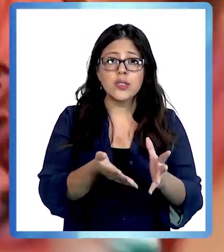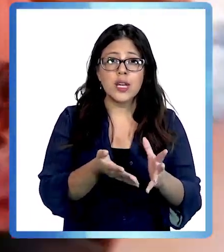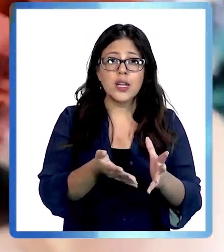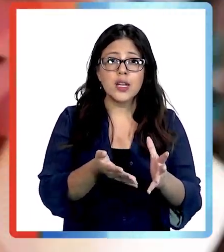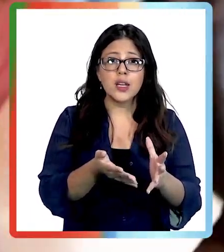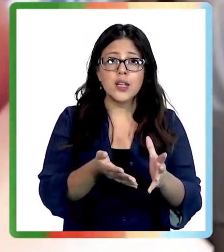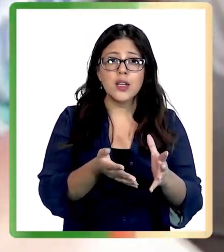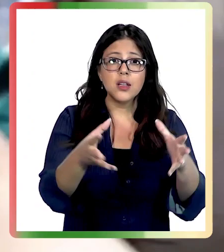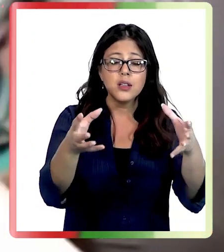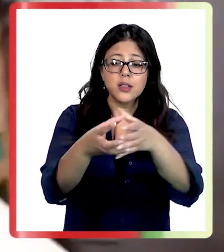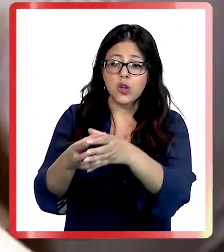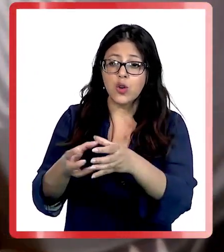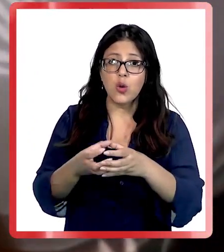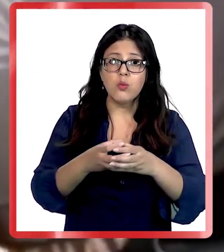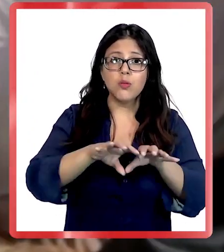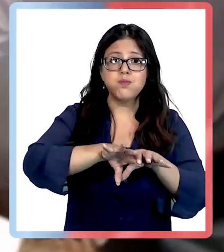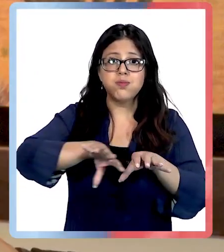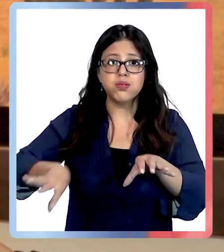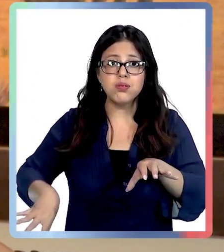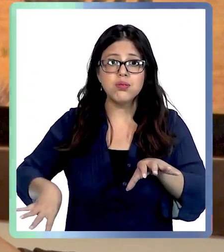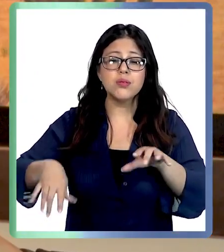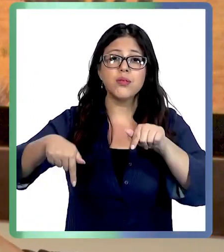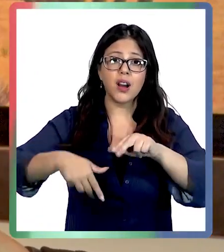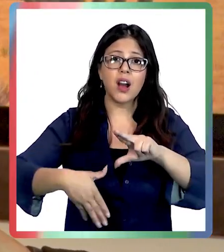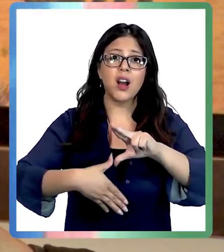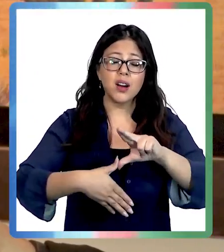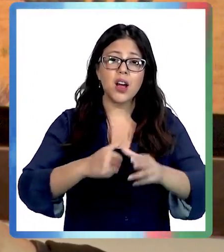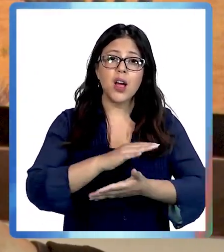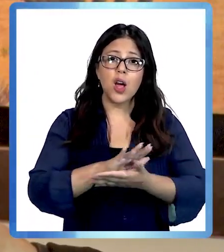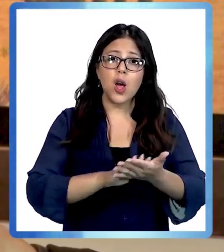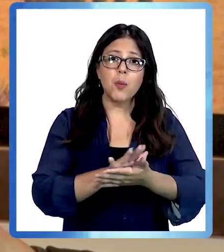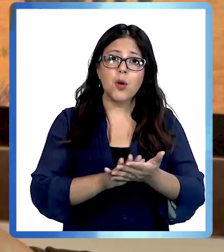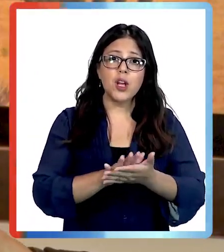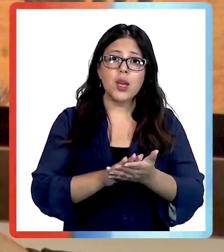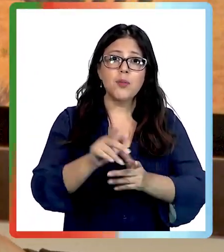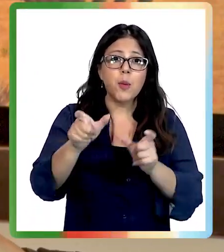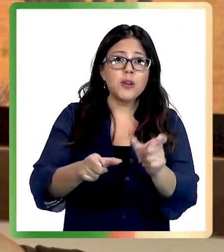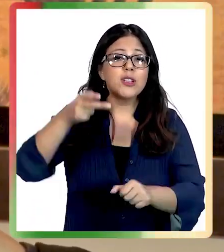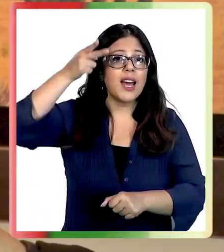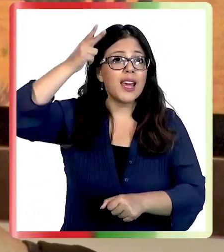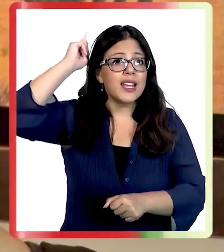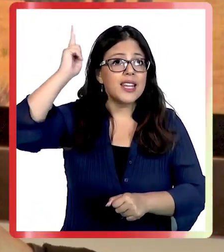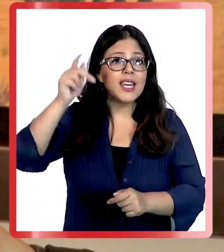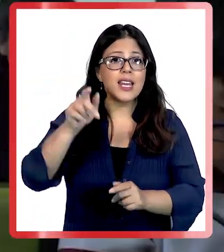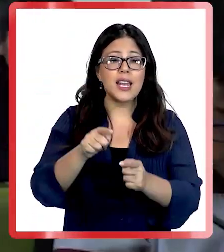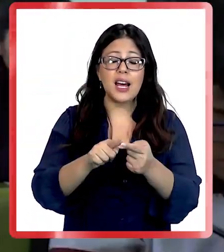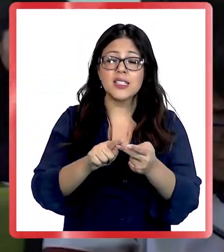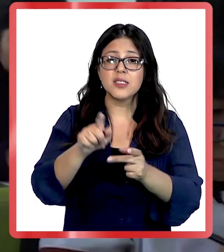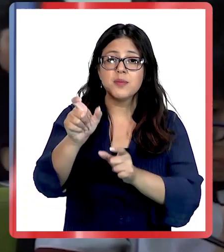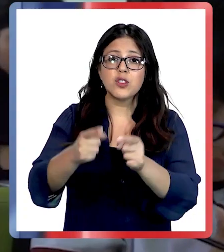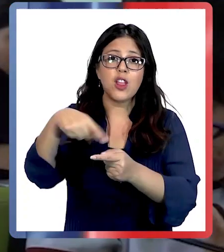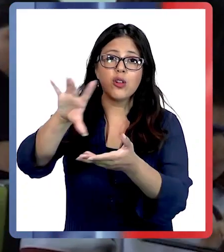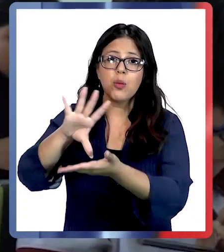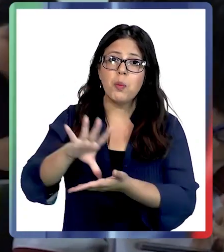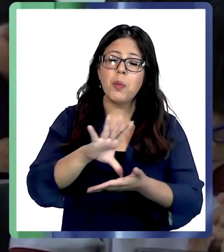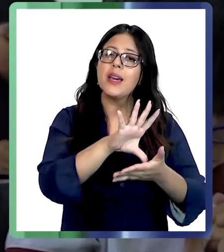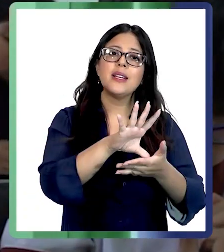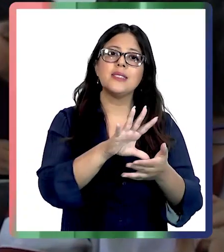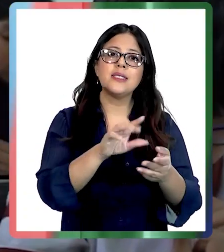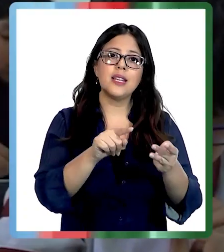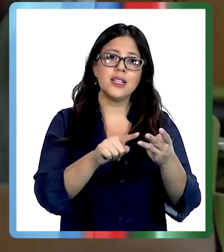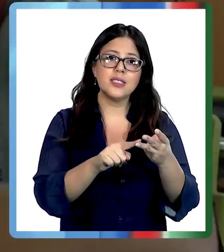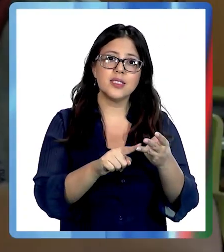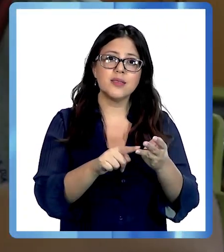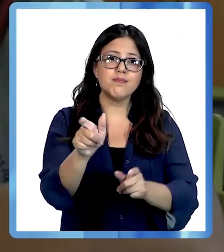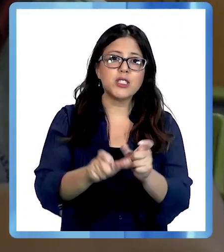como los como los indígenas como los migrantes como las población con discapacidad y es urgente